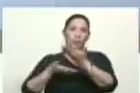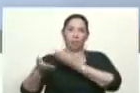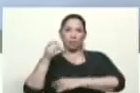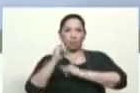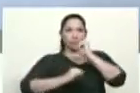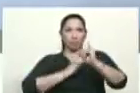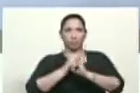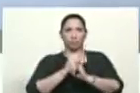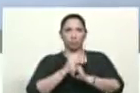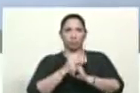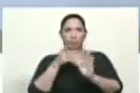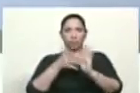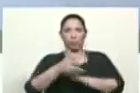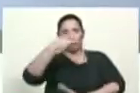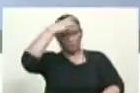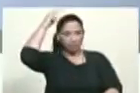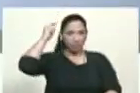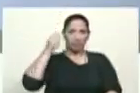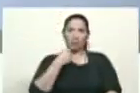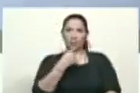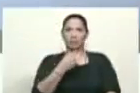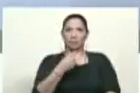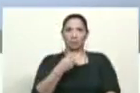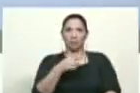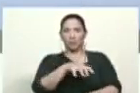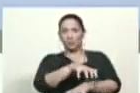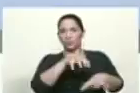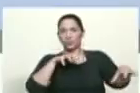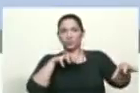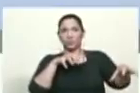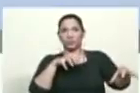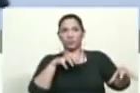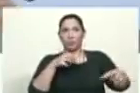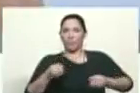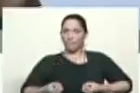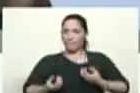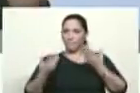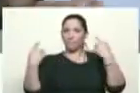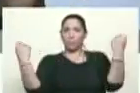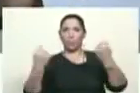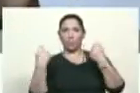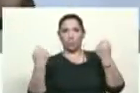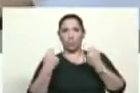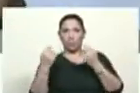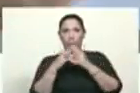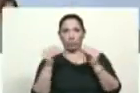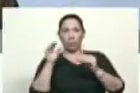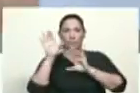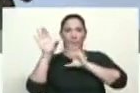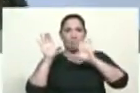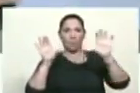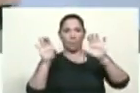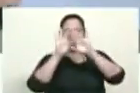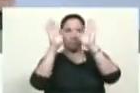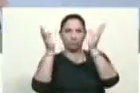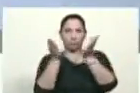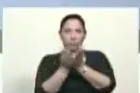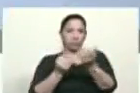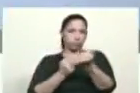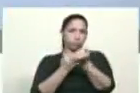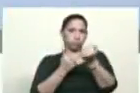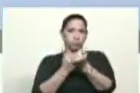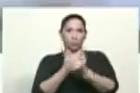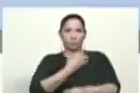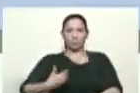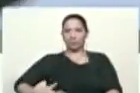el canciller ya hacía referencia. La masiva y maravillosa expresión popular en todas partes del mundo que ha surgido en apoyo al presidente